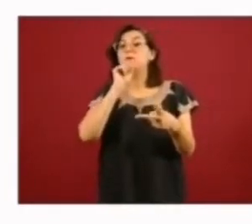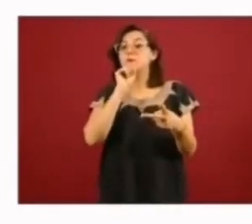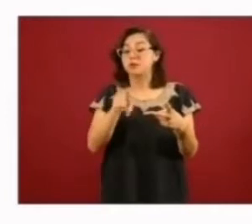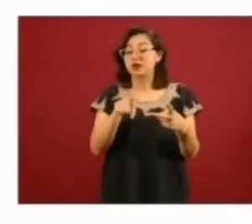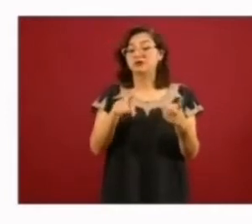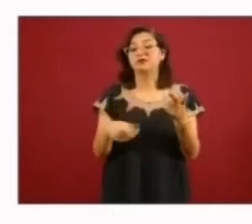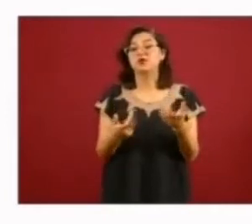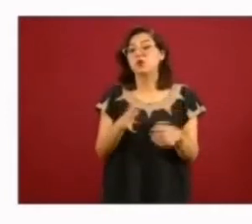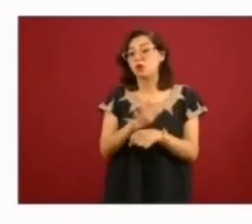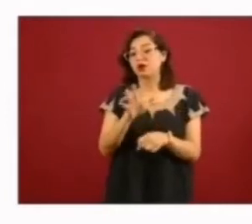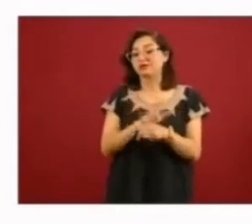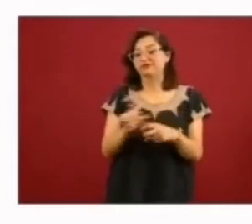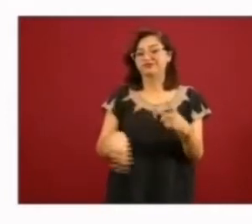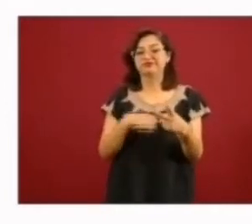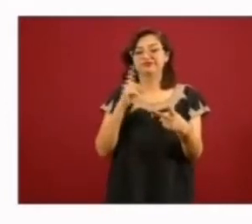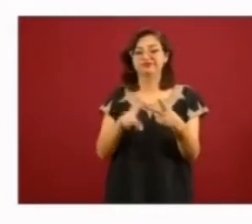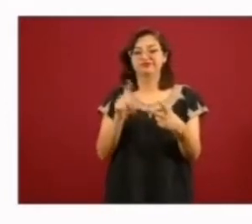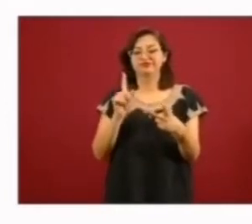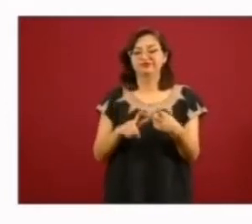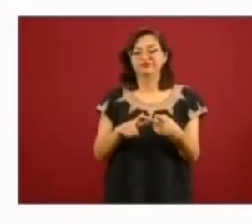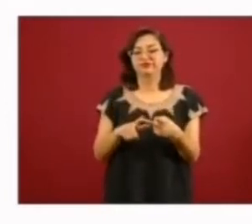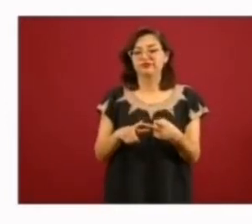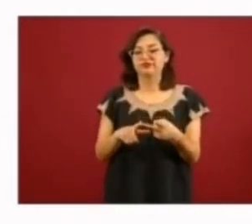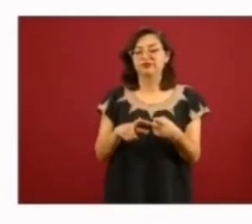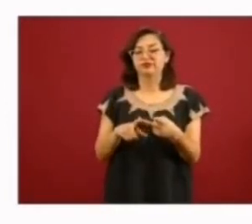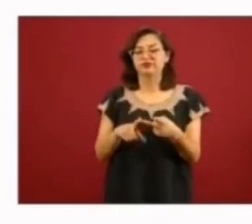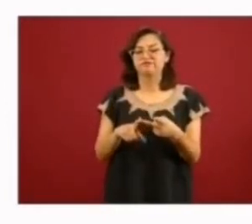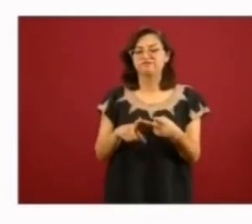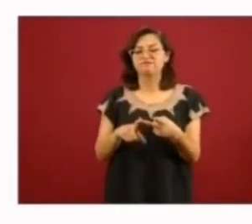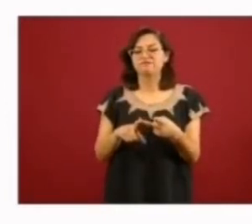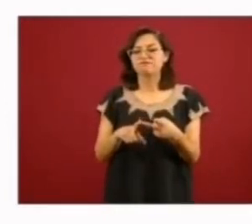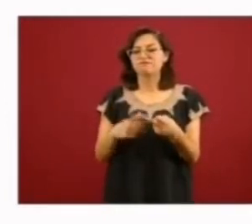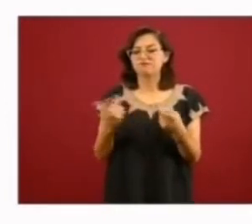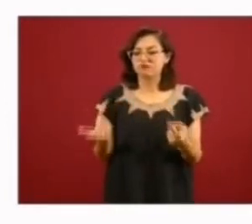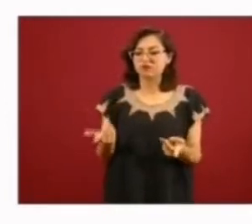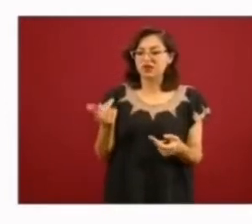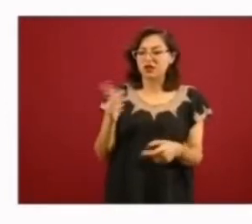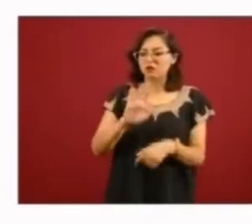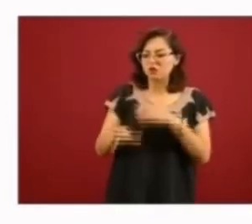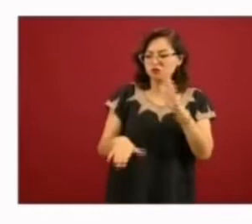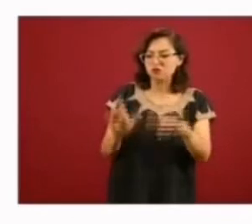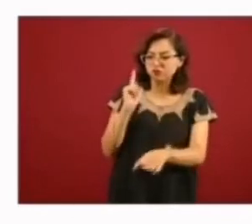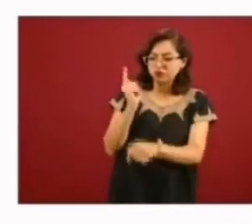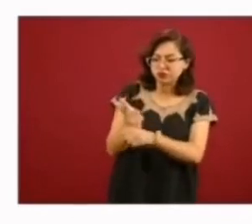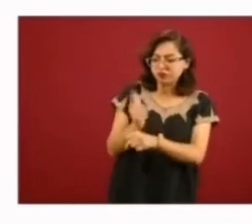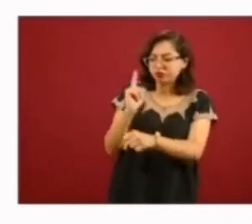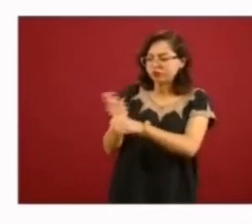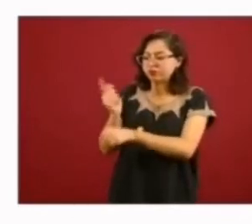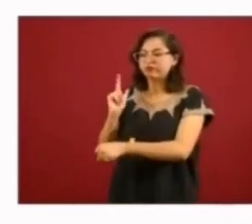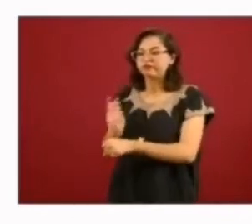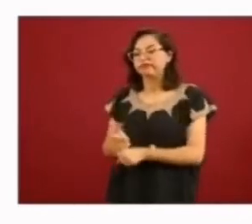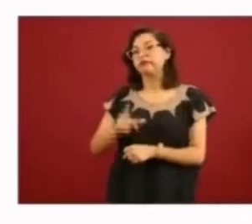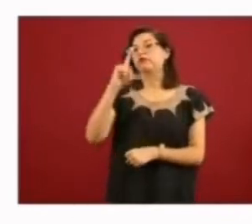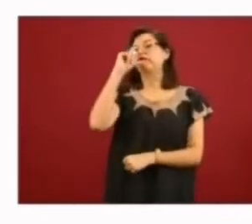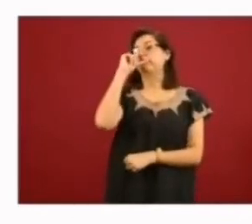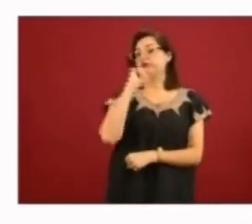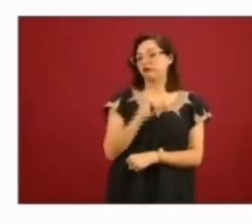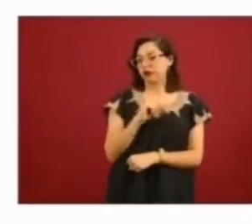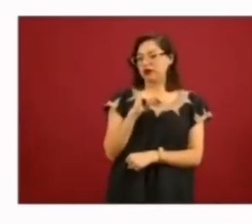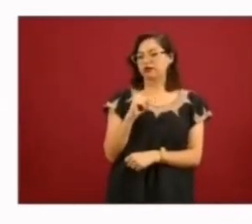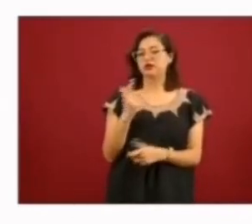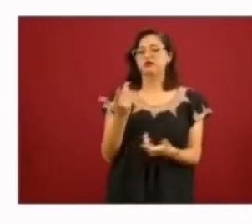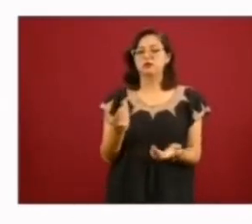revela, es un proceso de identificación de casos no eficiente. Y esto es importante porque cuando vemos